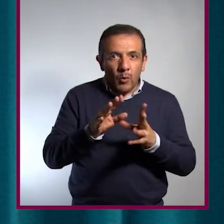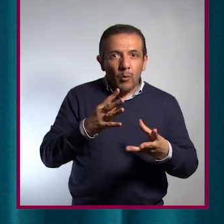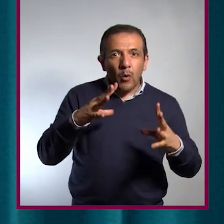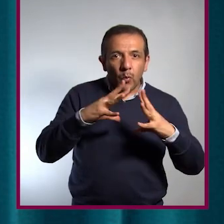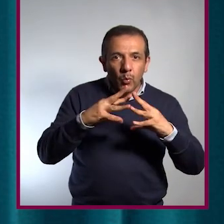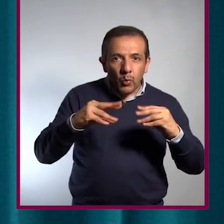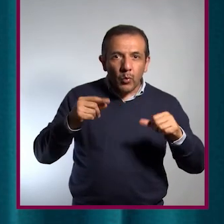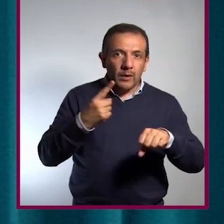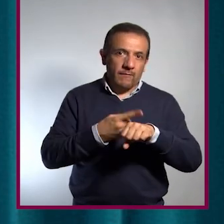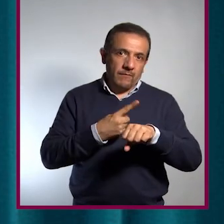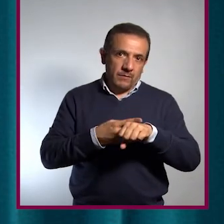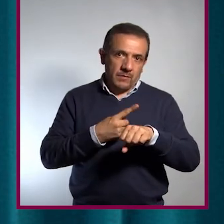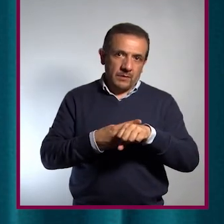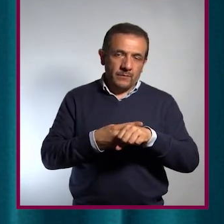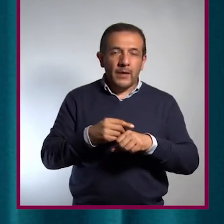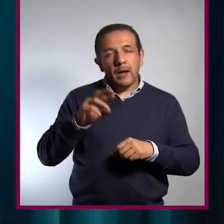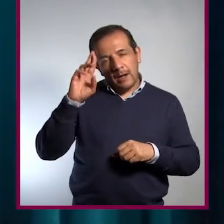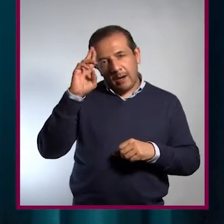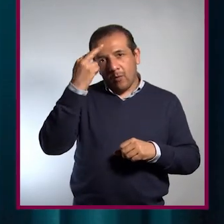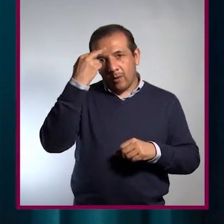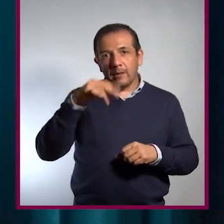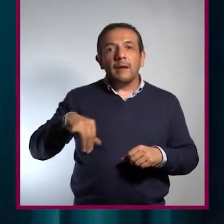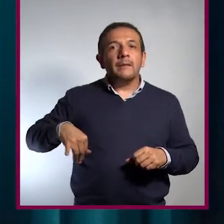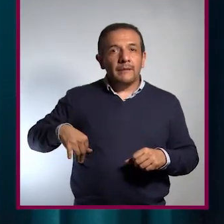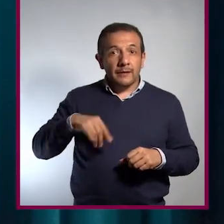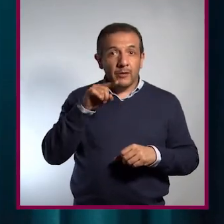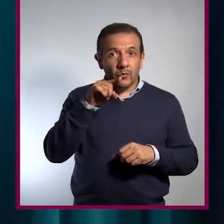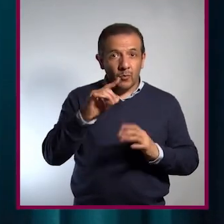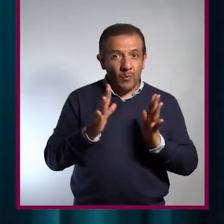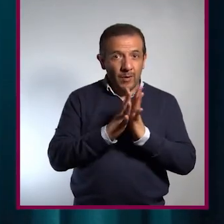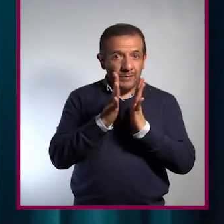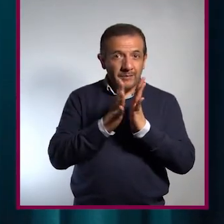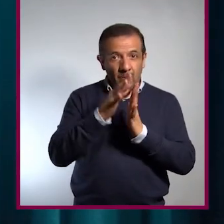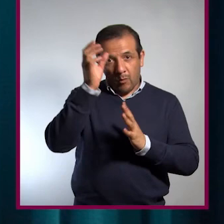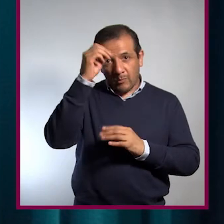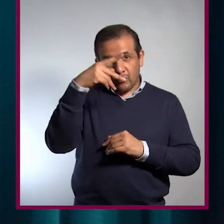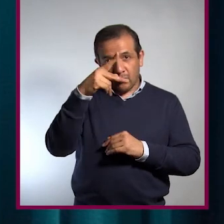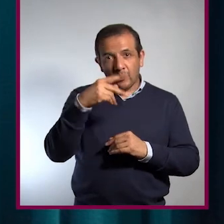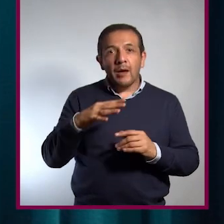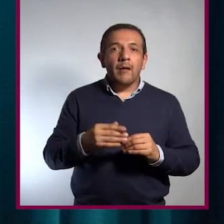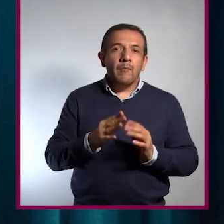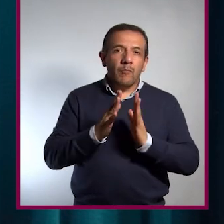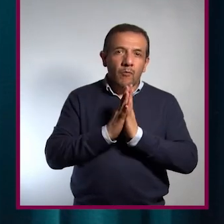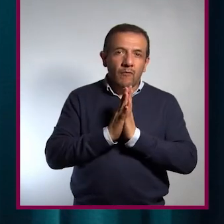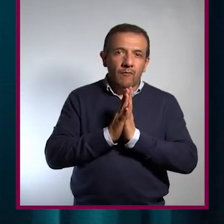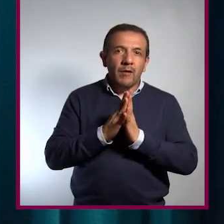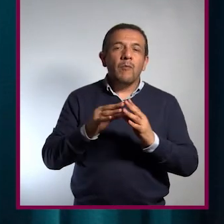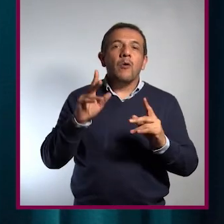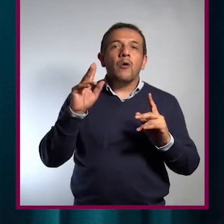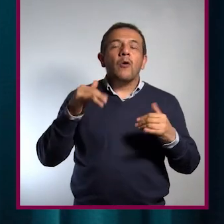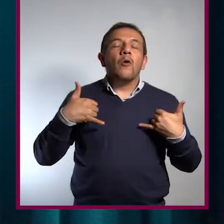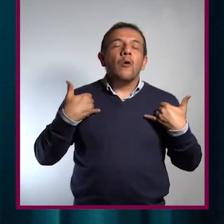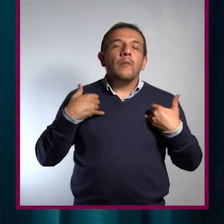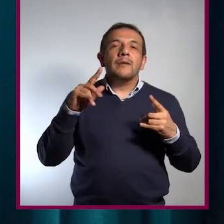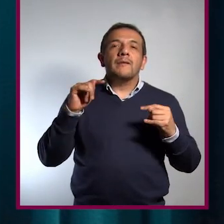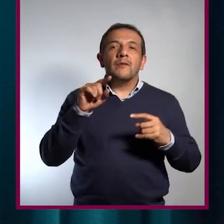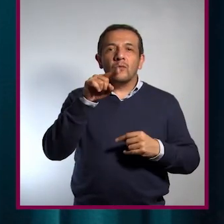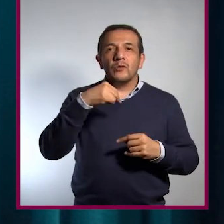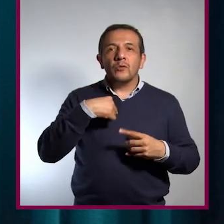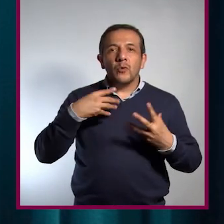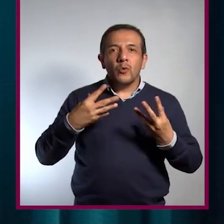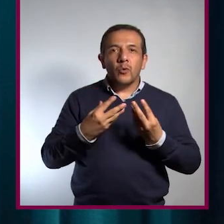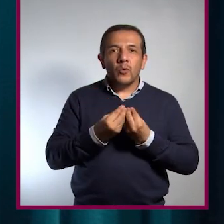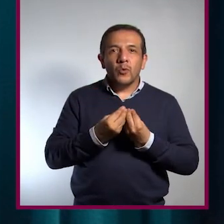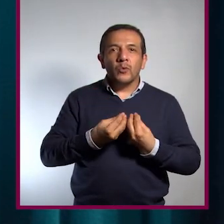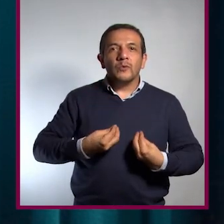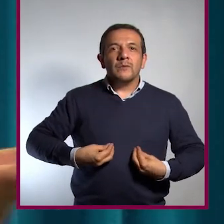y curación de muchas enfermedades. No olvides que nos interesa escucharte, conocer tu opinión. Participa con Jóvenes en TV y haz este